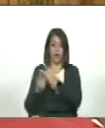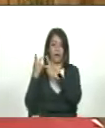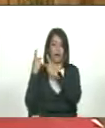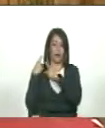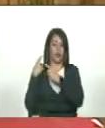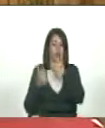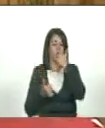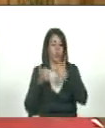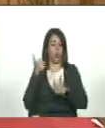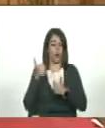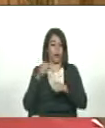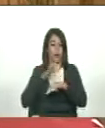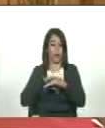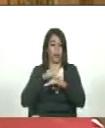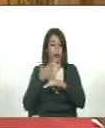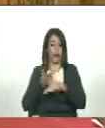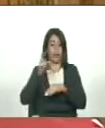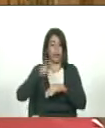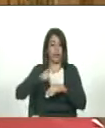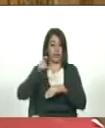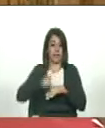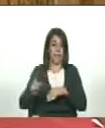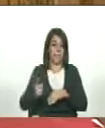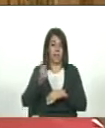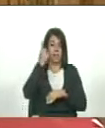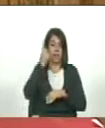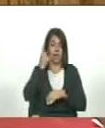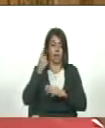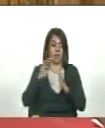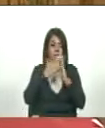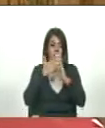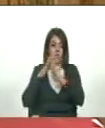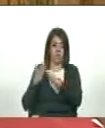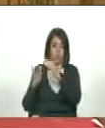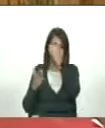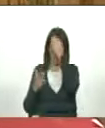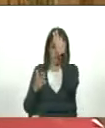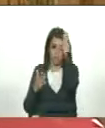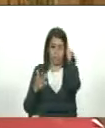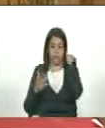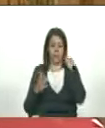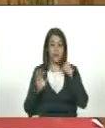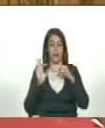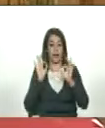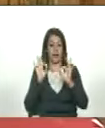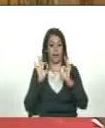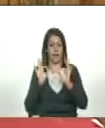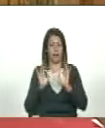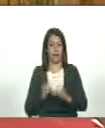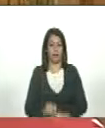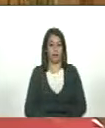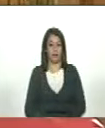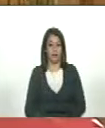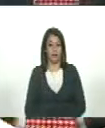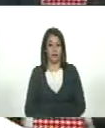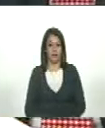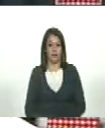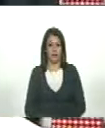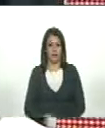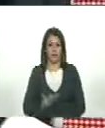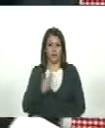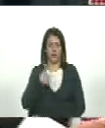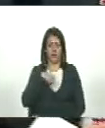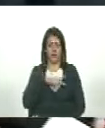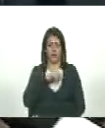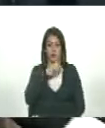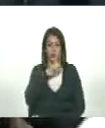privilegiarse en razón de sus necesidades comunitarias y especiales. Así que hemos